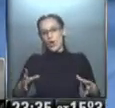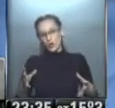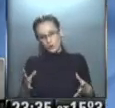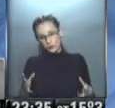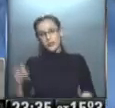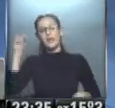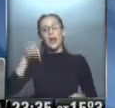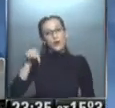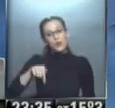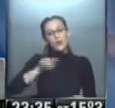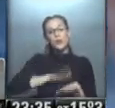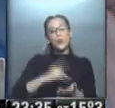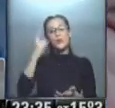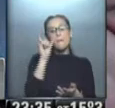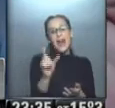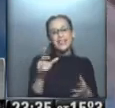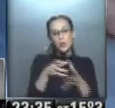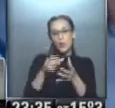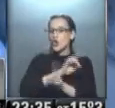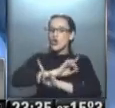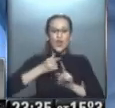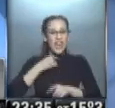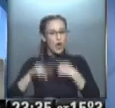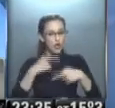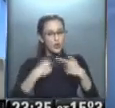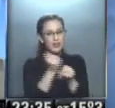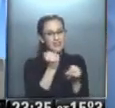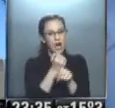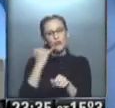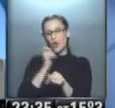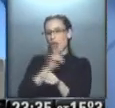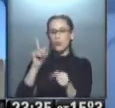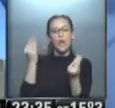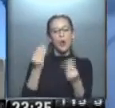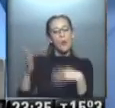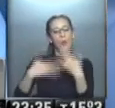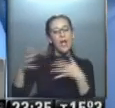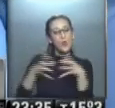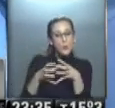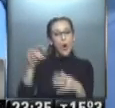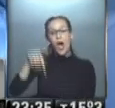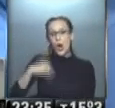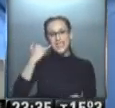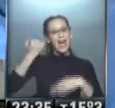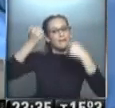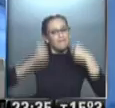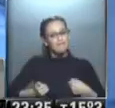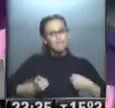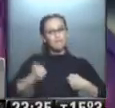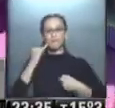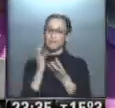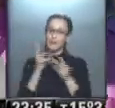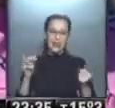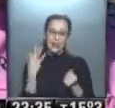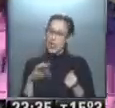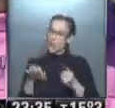Lo cierto es que más allá de que una parte de la dirigencia ya no quería que continúe porque no estaban de acuerdo cómo jugaba el equipo, esto termina acelerando el proceso de